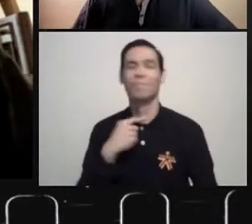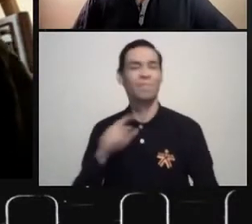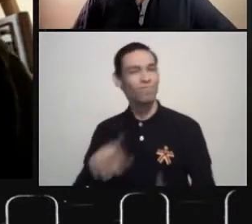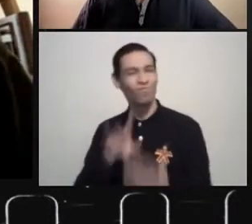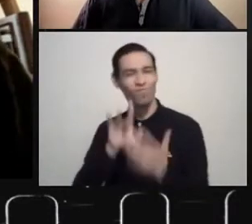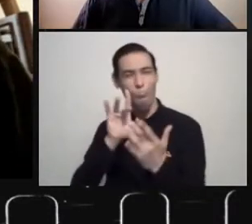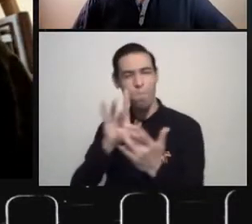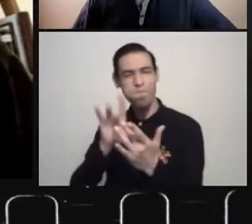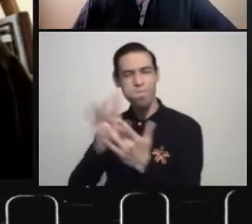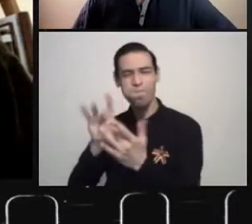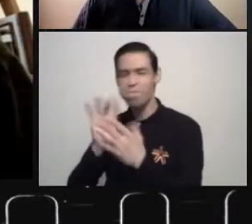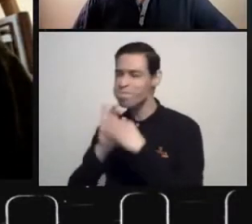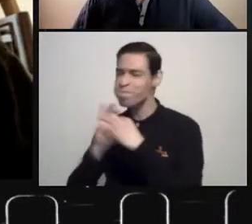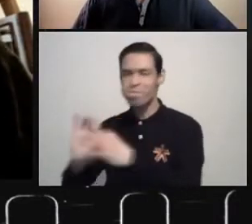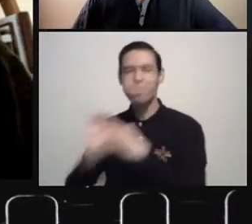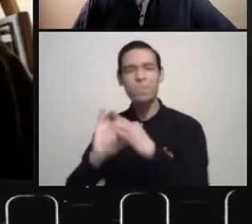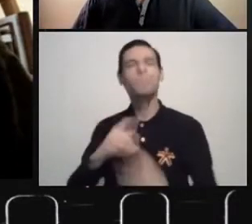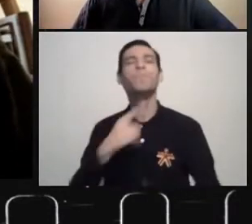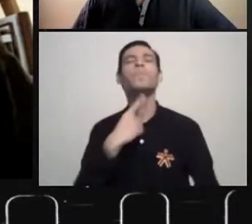logró.